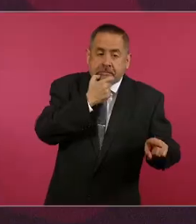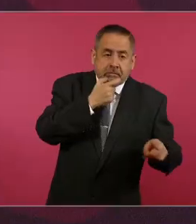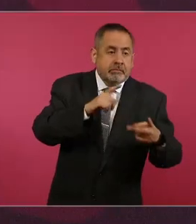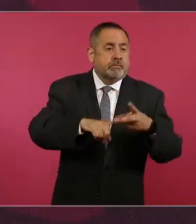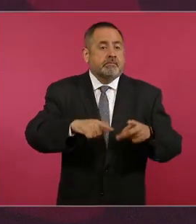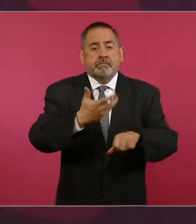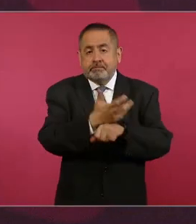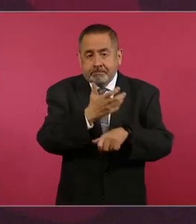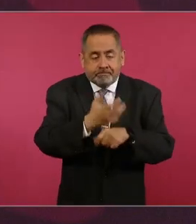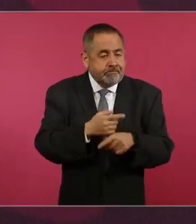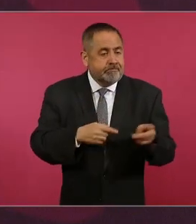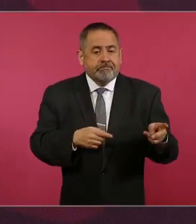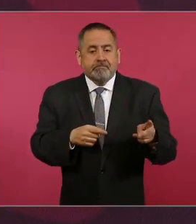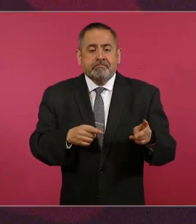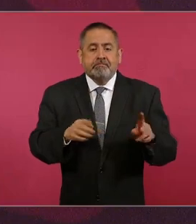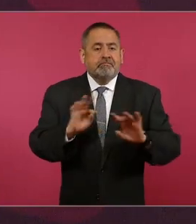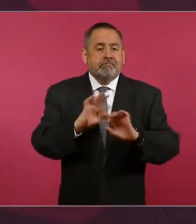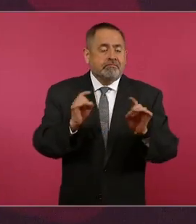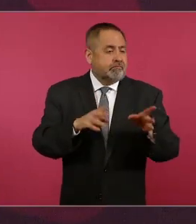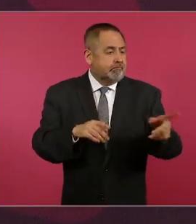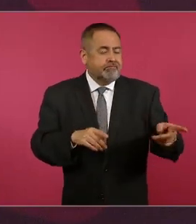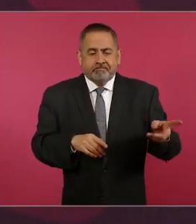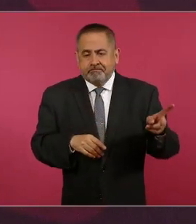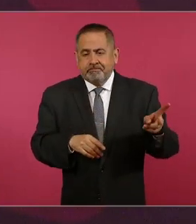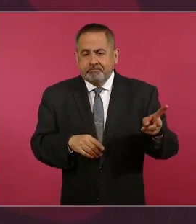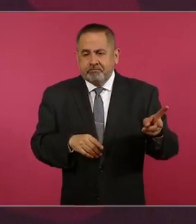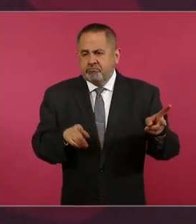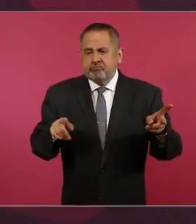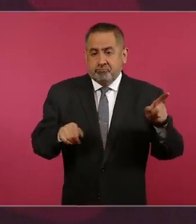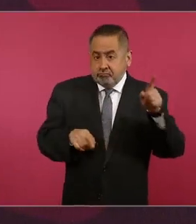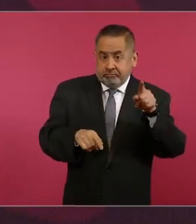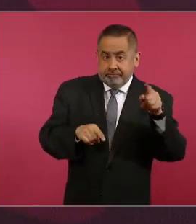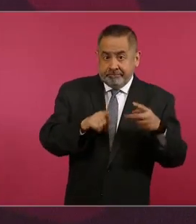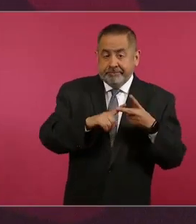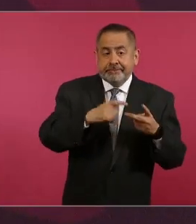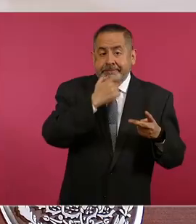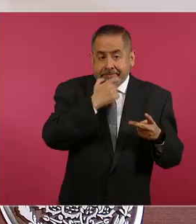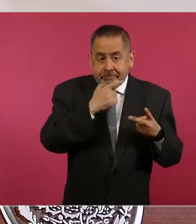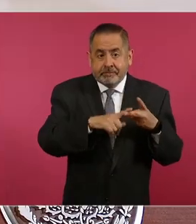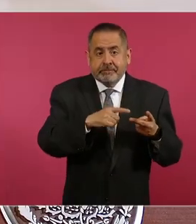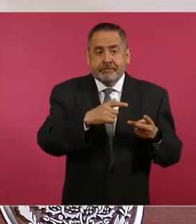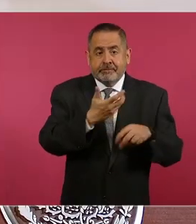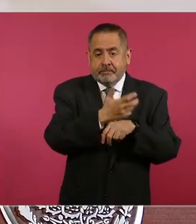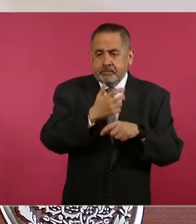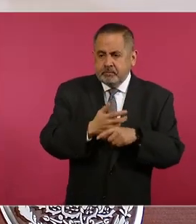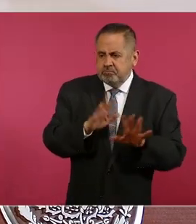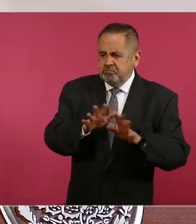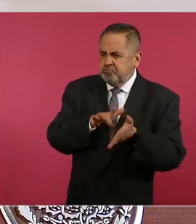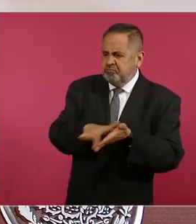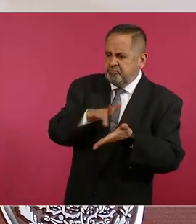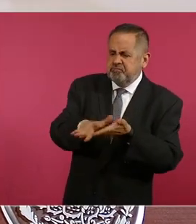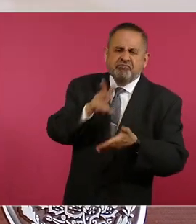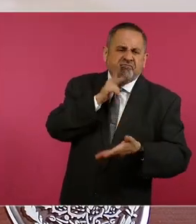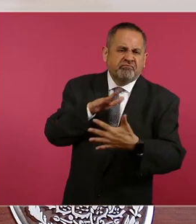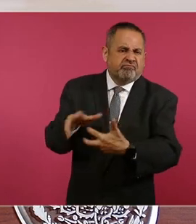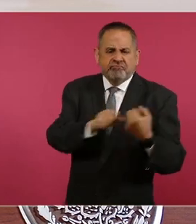Unidos interesados en respaldar a las empresas petroleras,